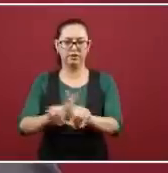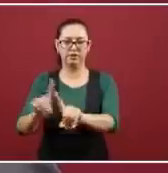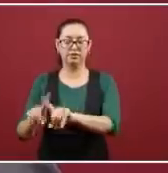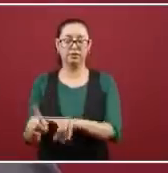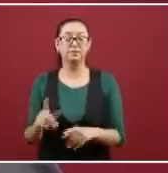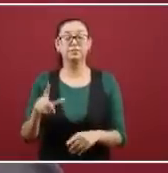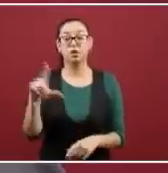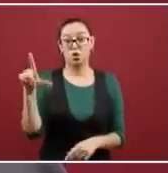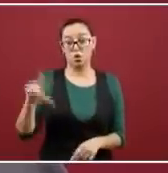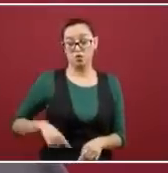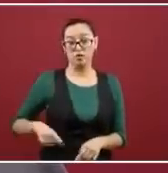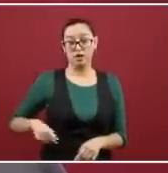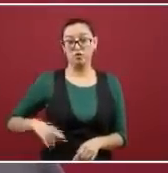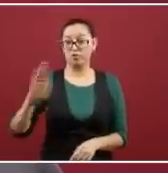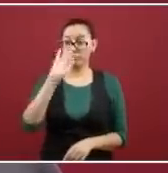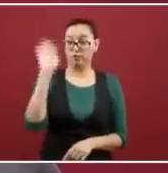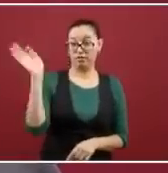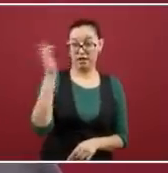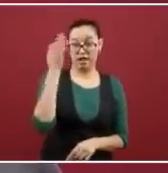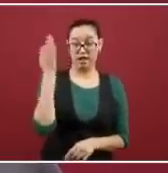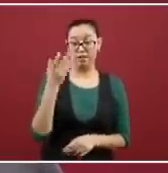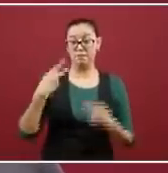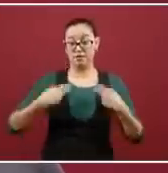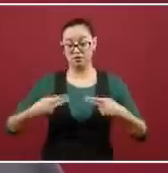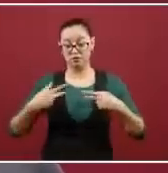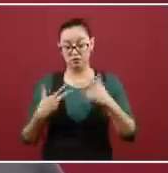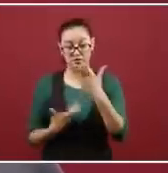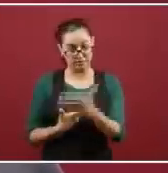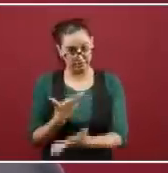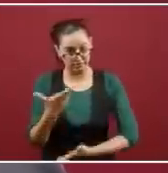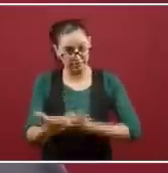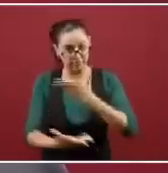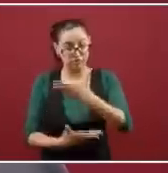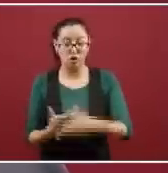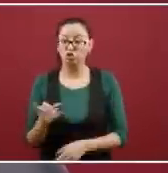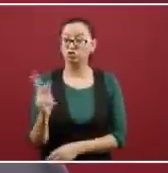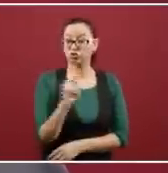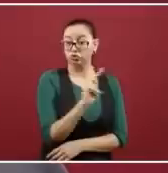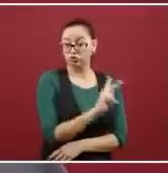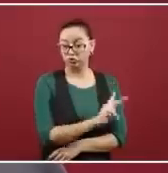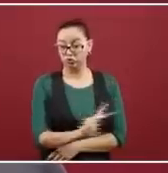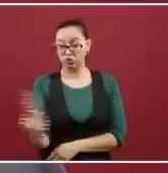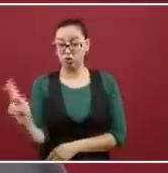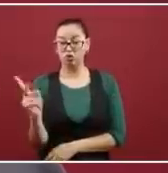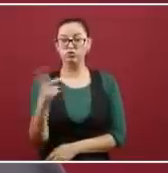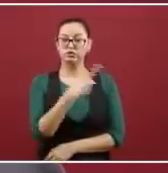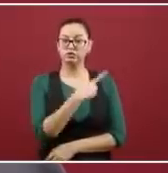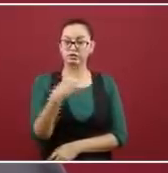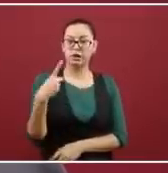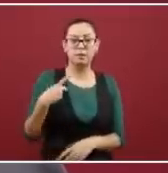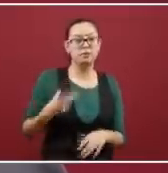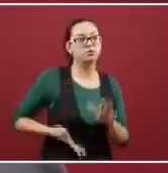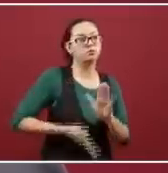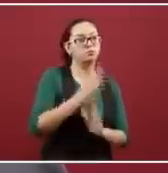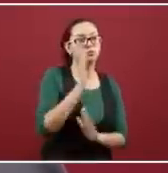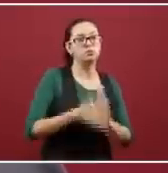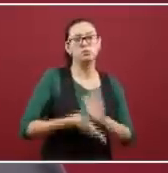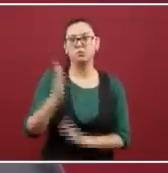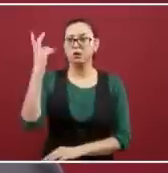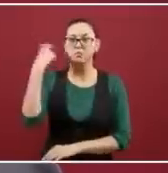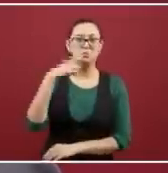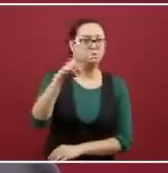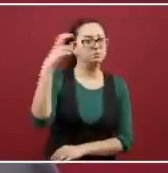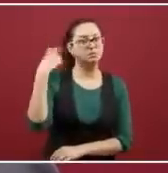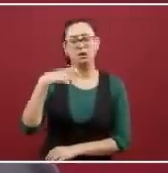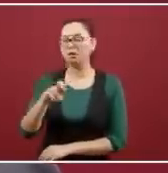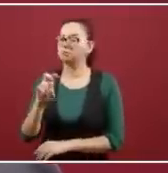funcionarios del gobierno, servidores públicos, tenemos que trasladarnos en aviones